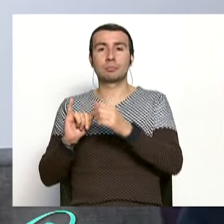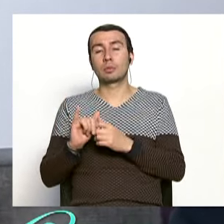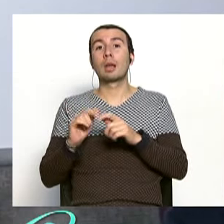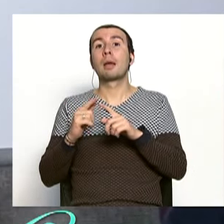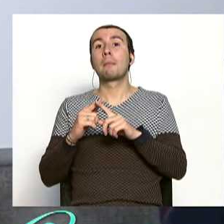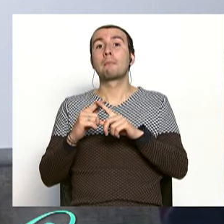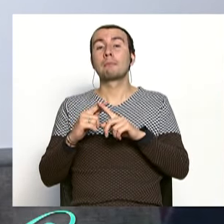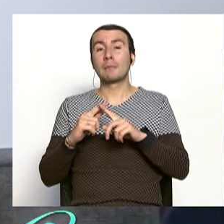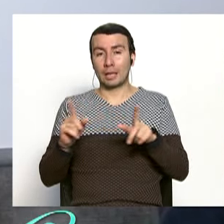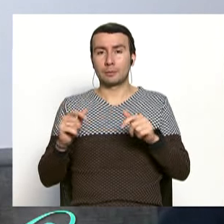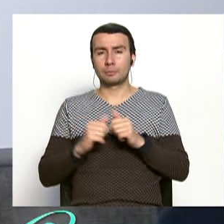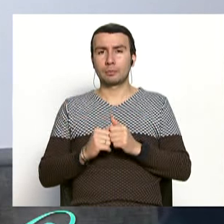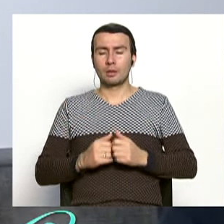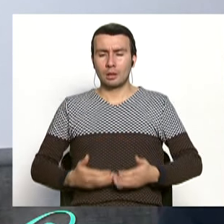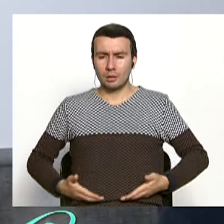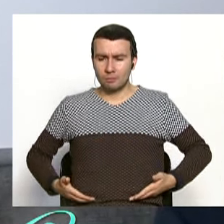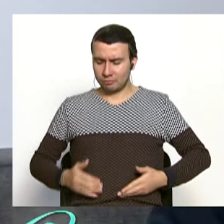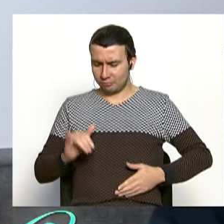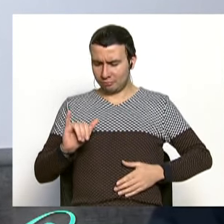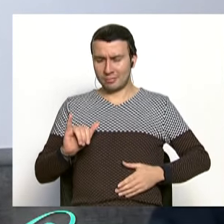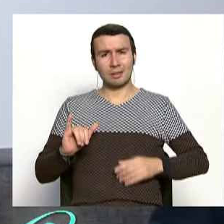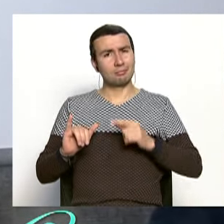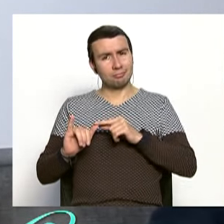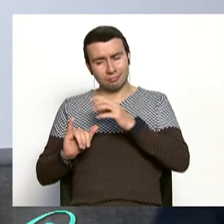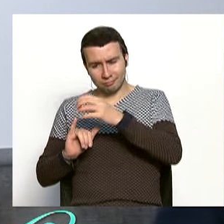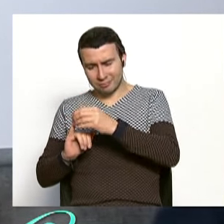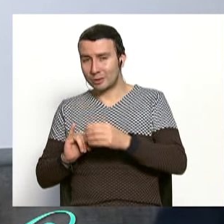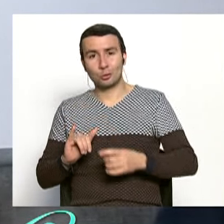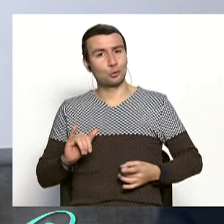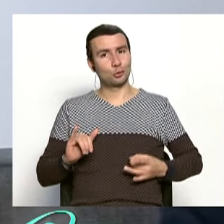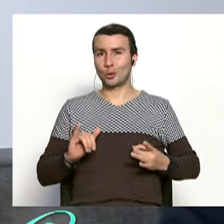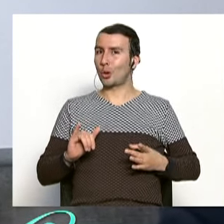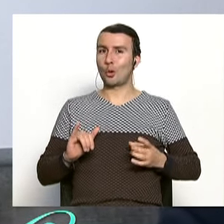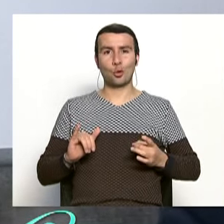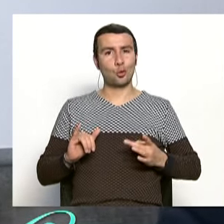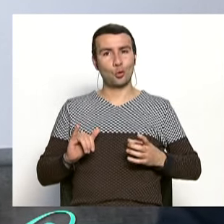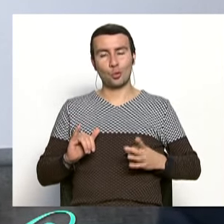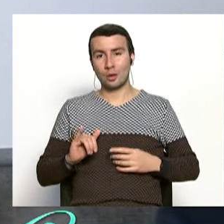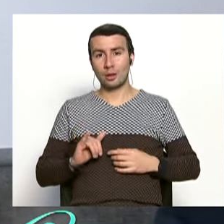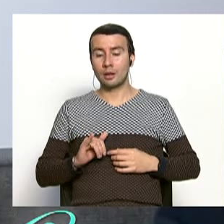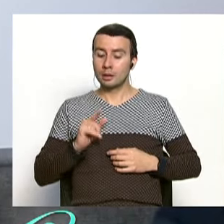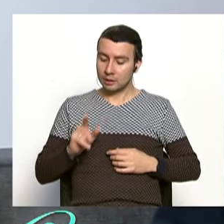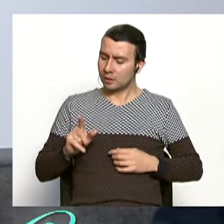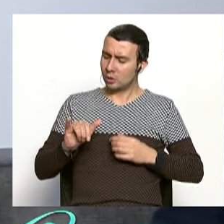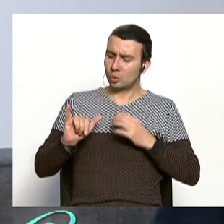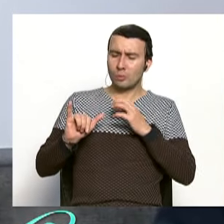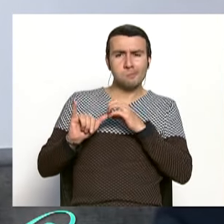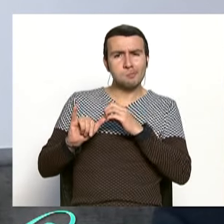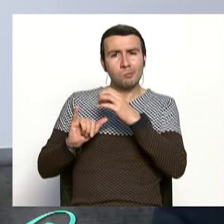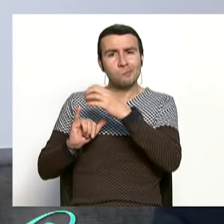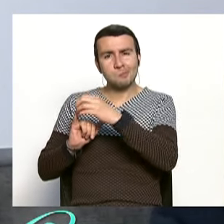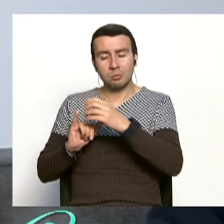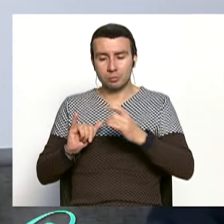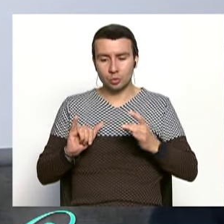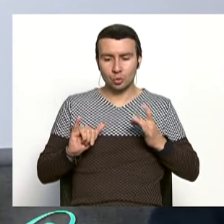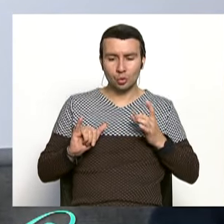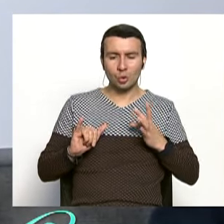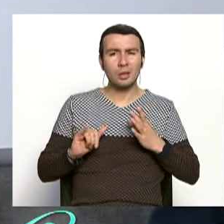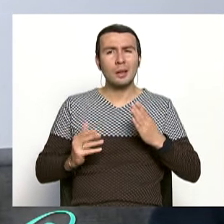sabemos que realmente los ovarios no duelen ahí abajo el dolor de los ovarios Es un dolor que se presenta